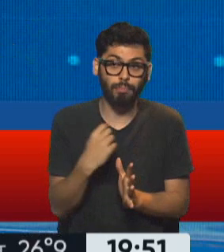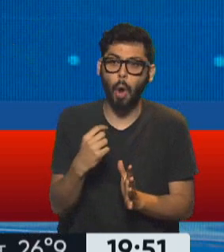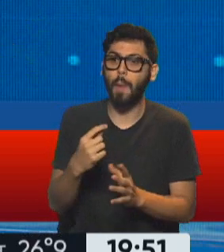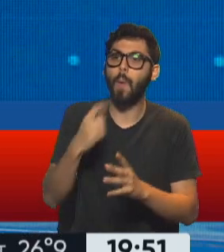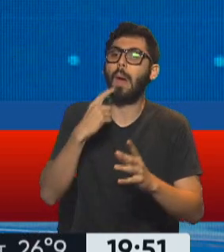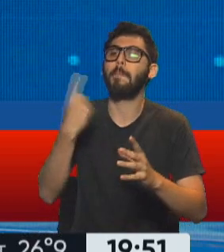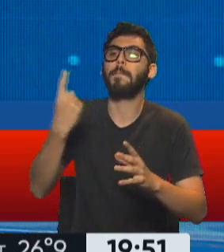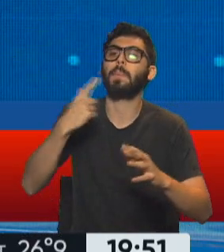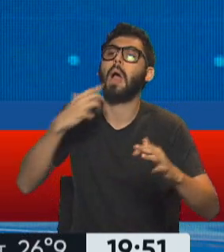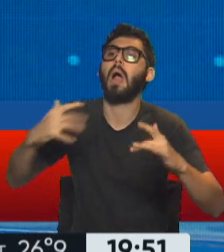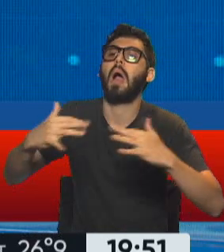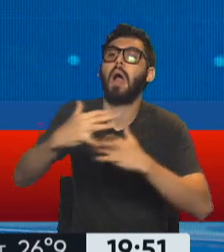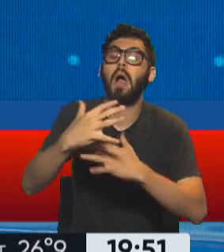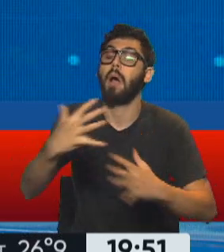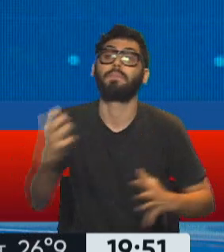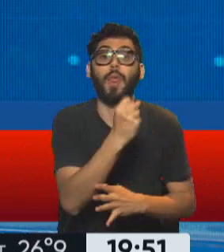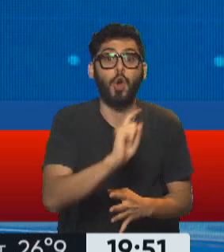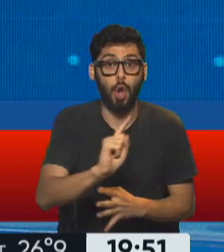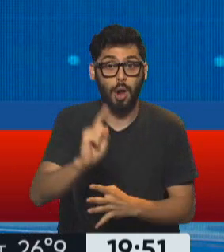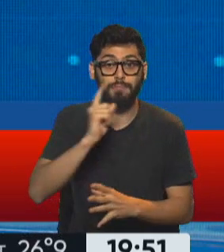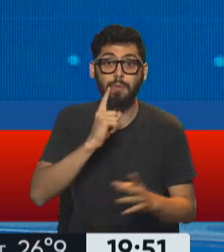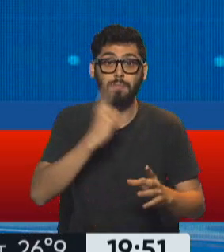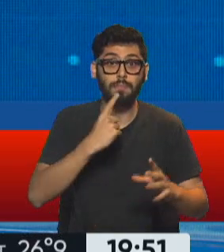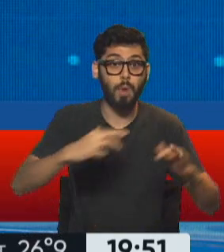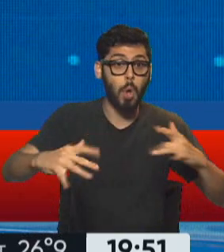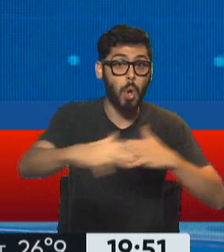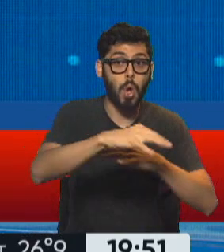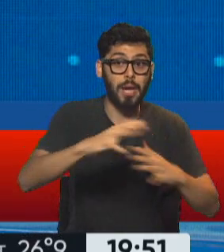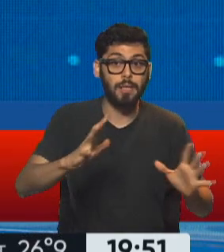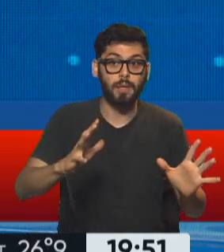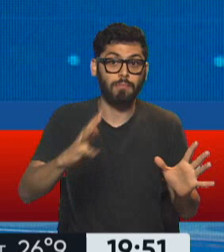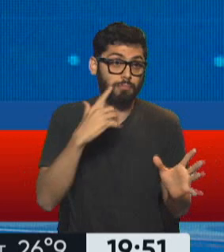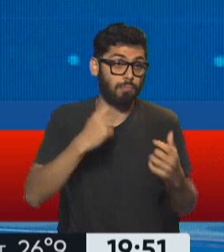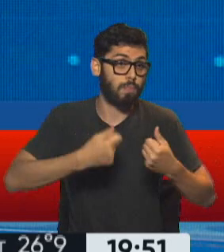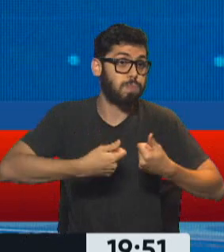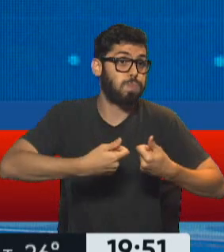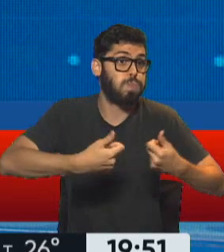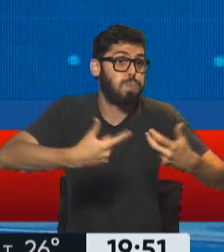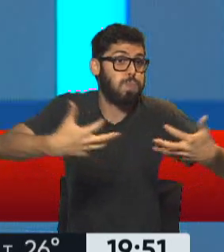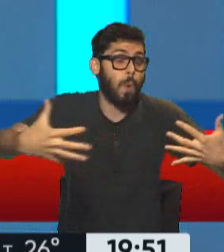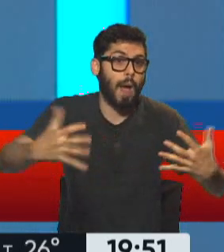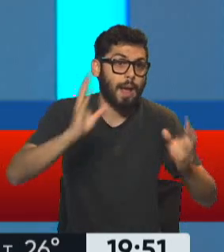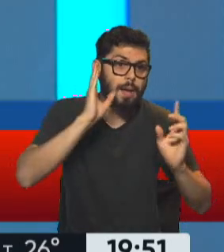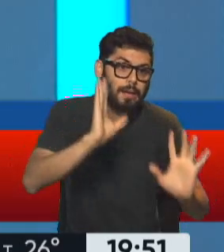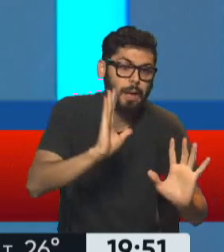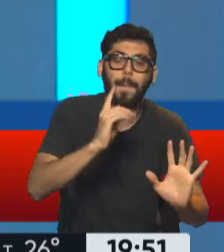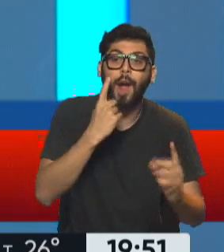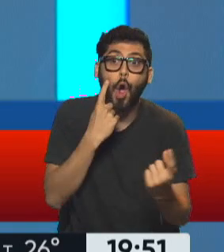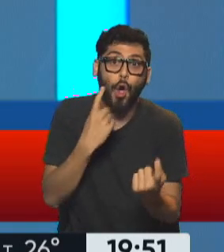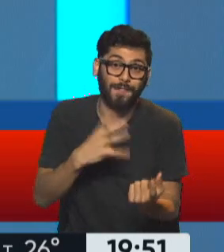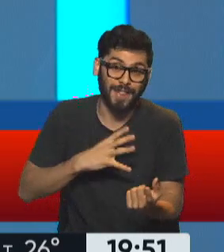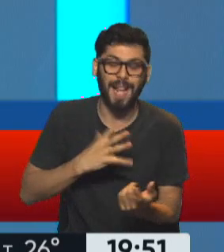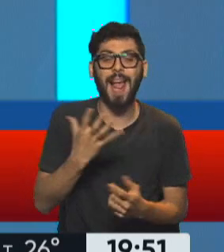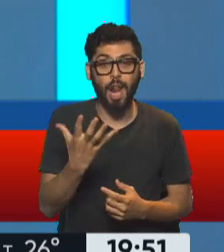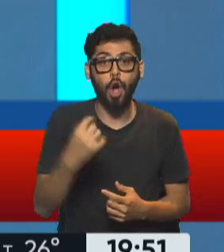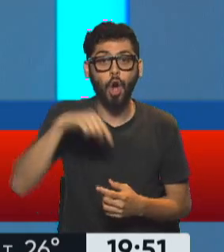en este caso, la primera versión es la que suena con fuerza, incluso en los grandes medios. Entonces, hoy mismo la Dirección de